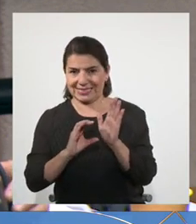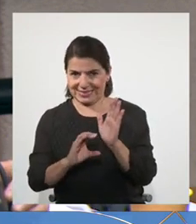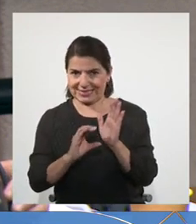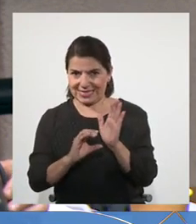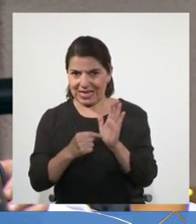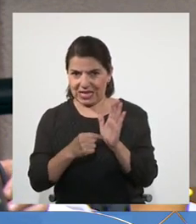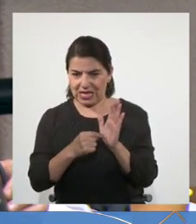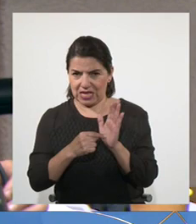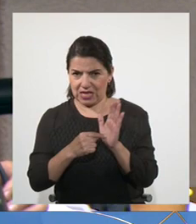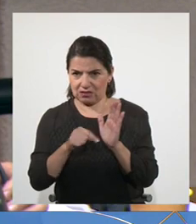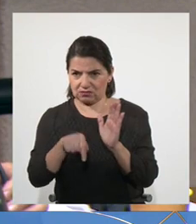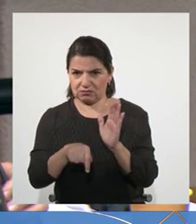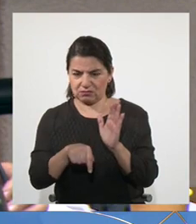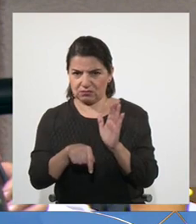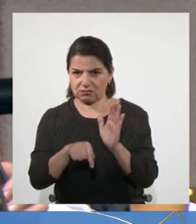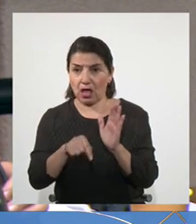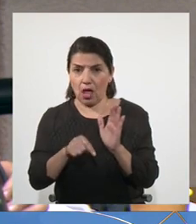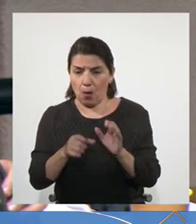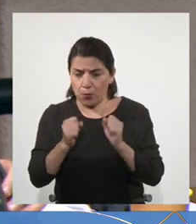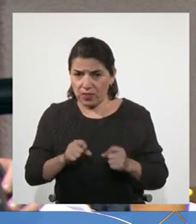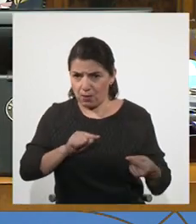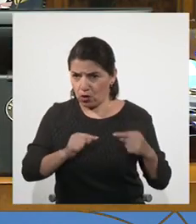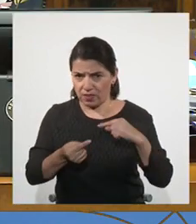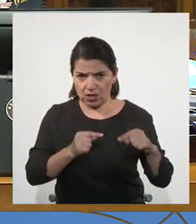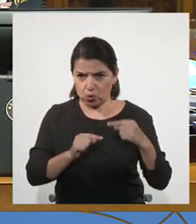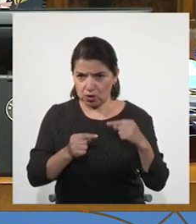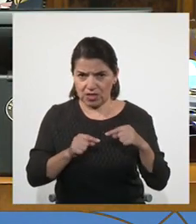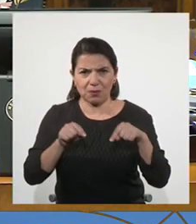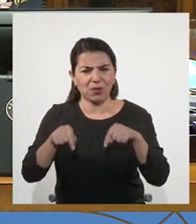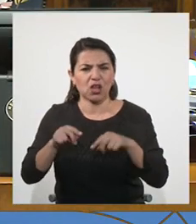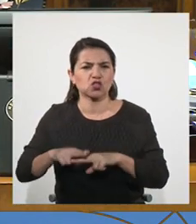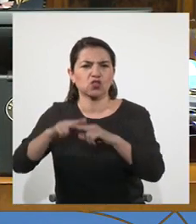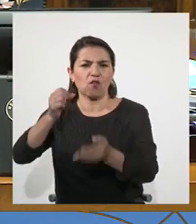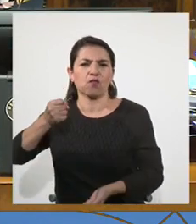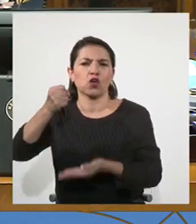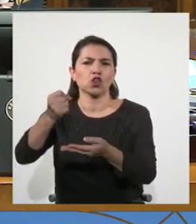público más que en transporte. Gracias, Presidenta.